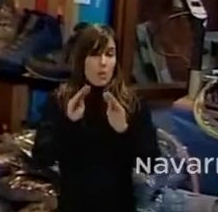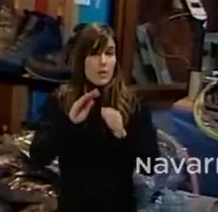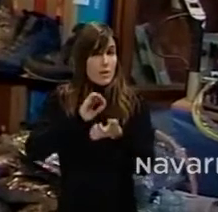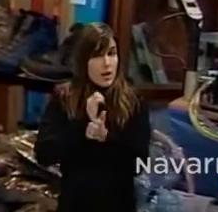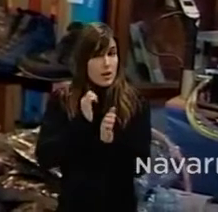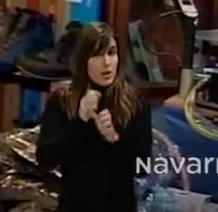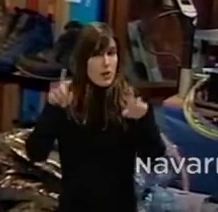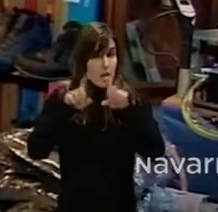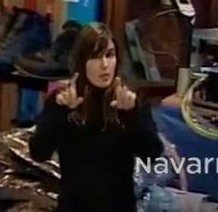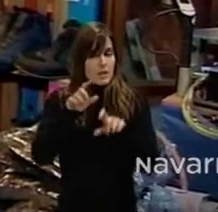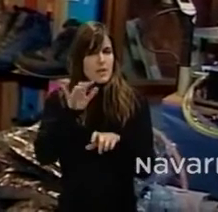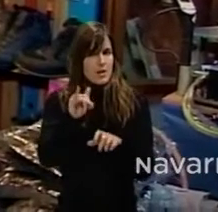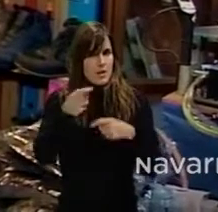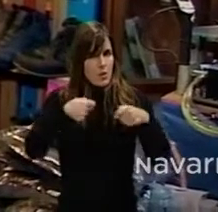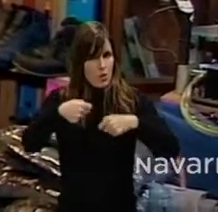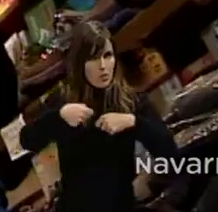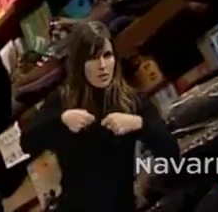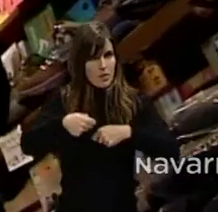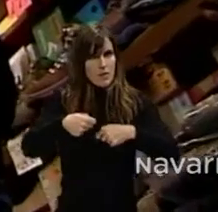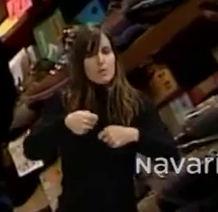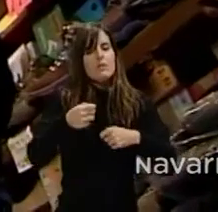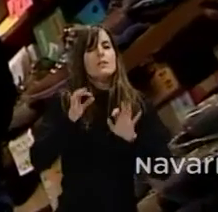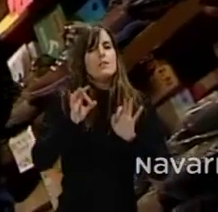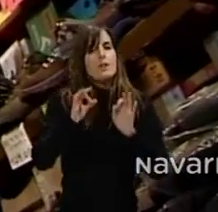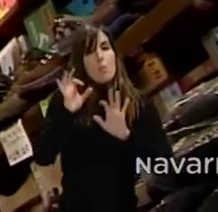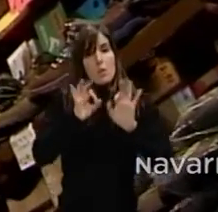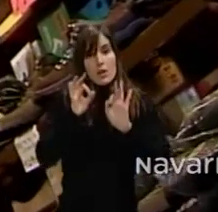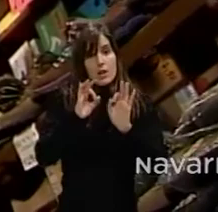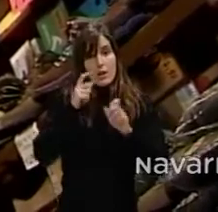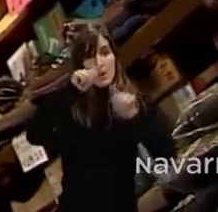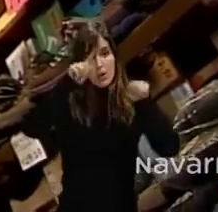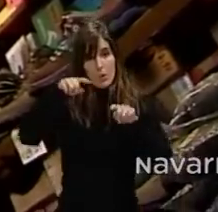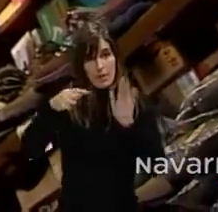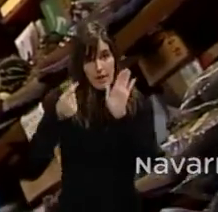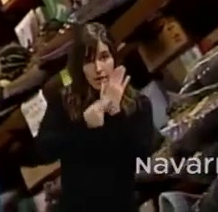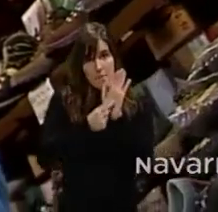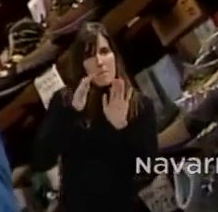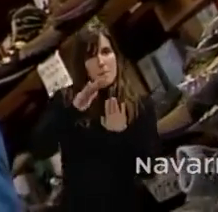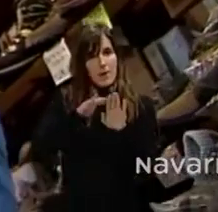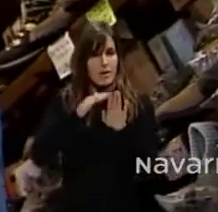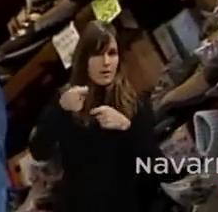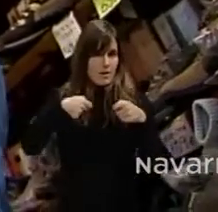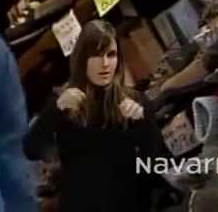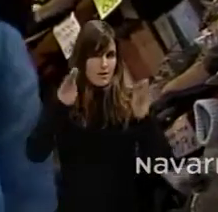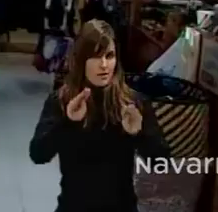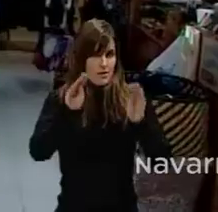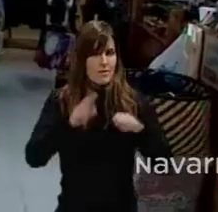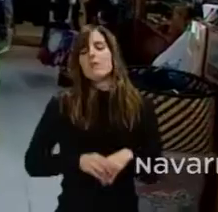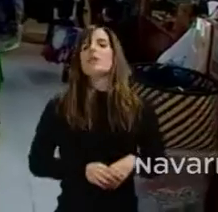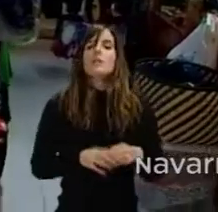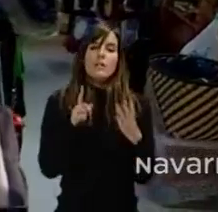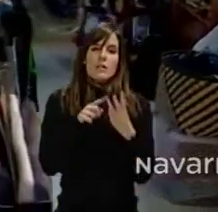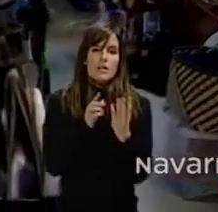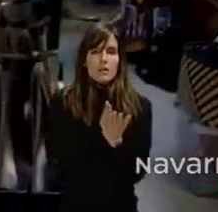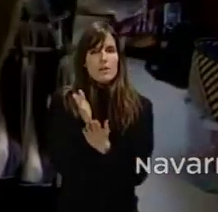empresas en este caso los comercios para formar a sus trabajadores y como última vía y como digamos